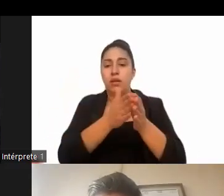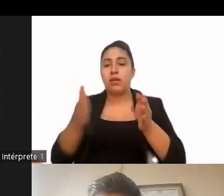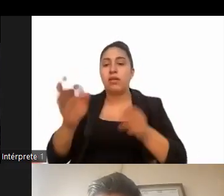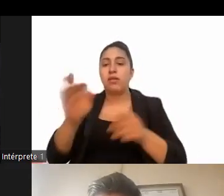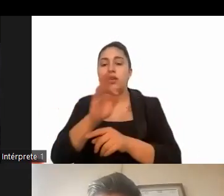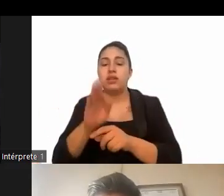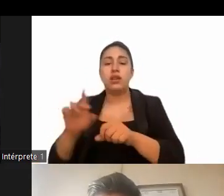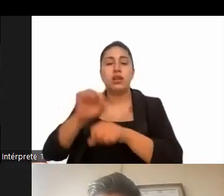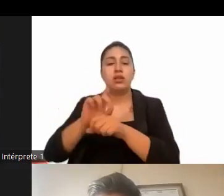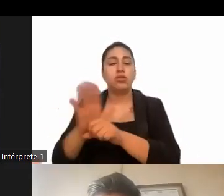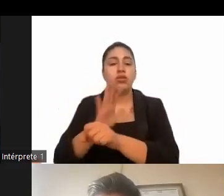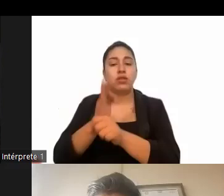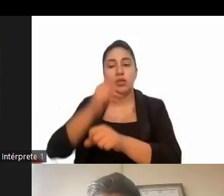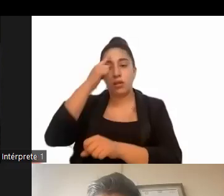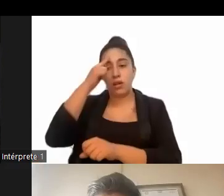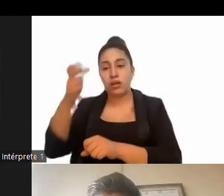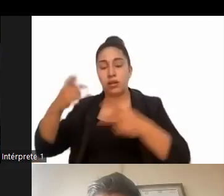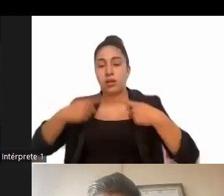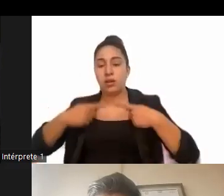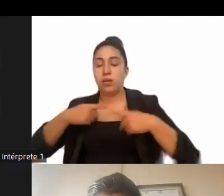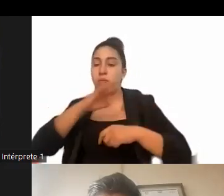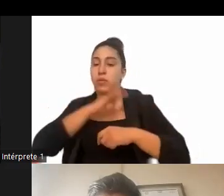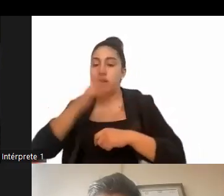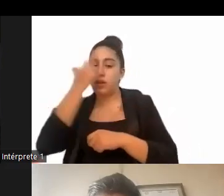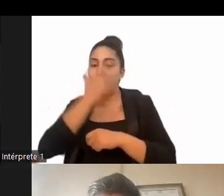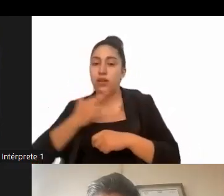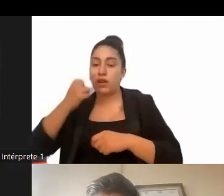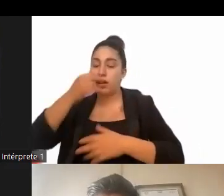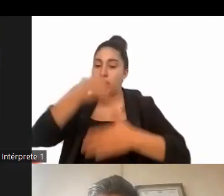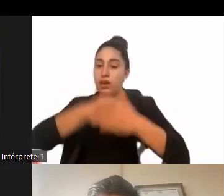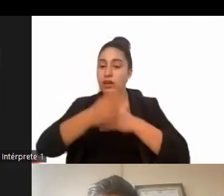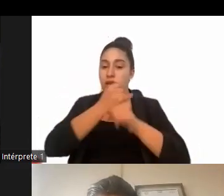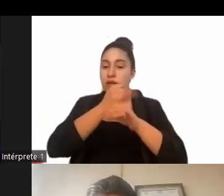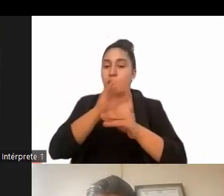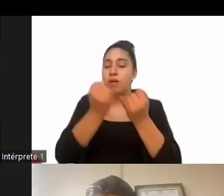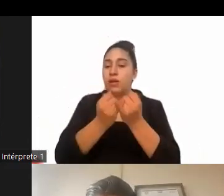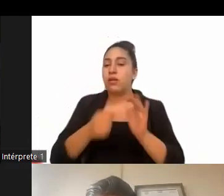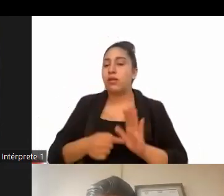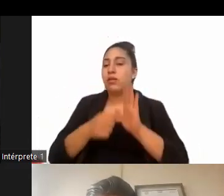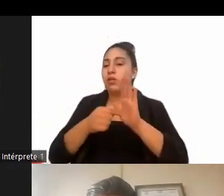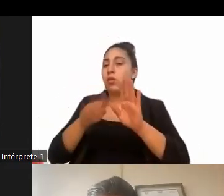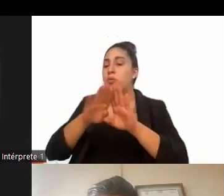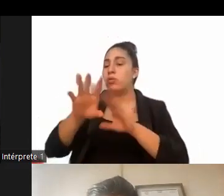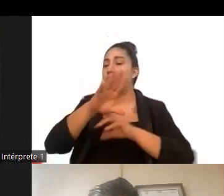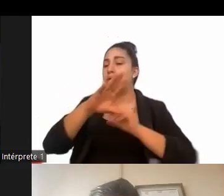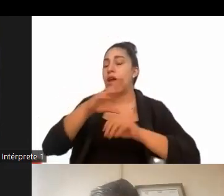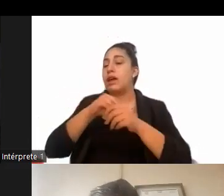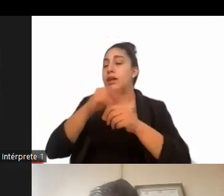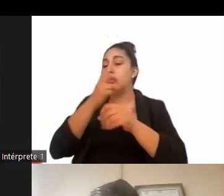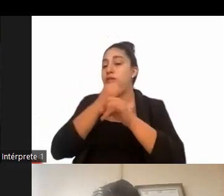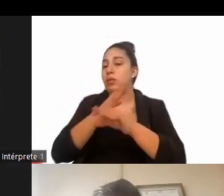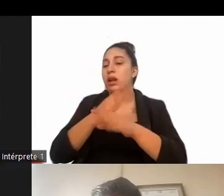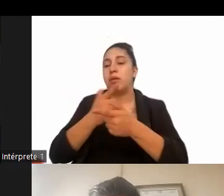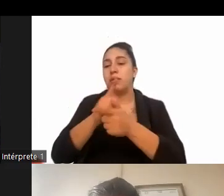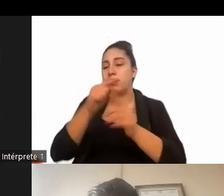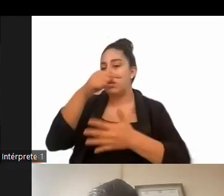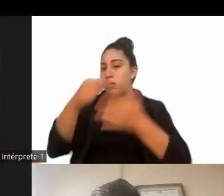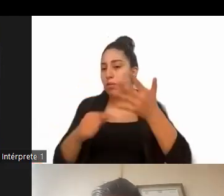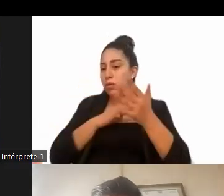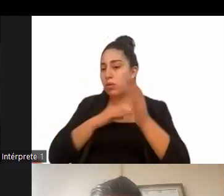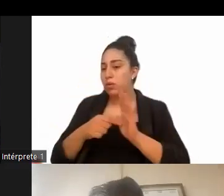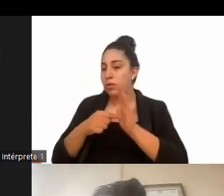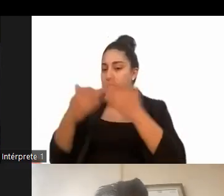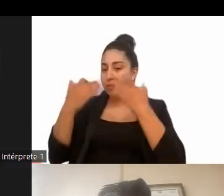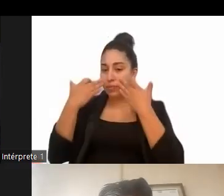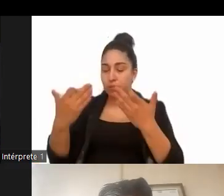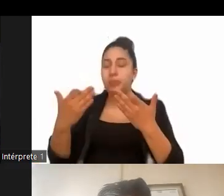suficientes para que el particular pueda revisarla. Asimismo, ofrecer todas las opciones de reproducción de la información que sea posible. Derivado de lo anterior,